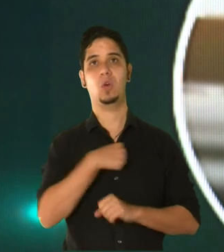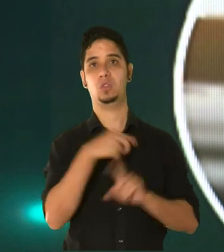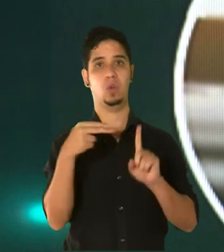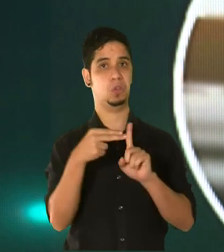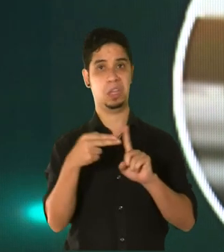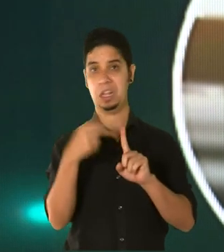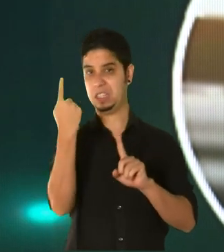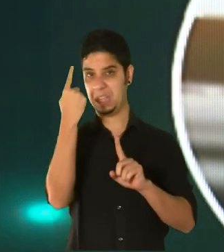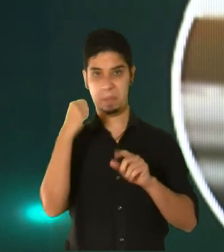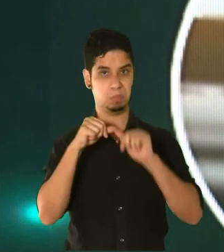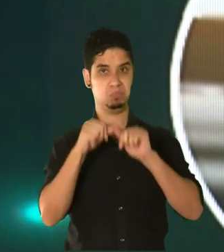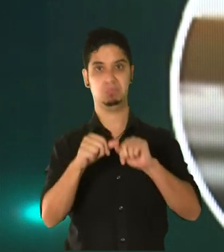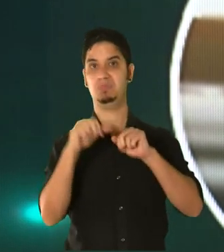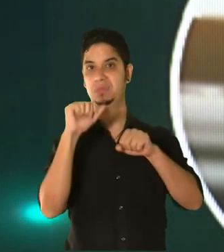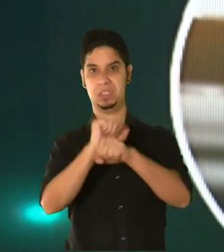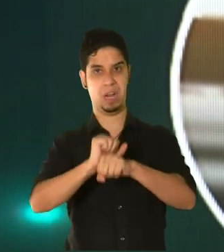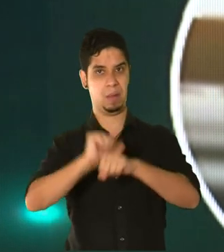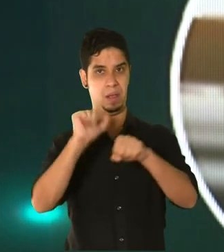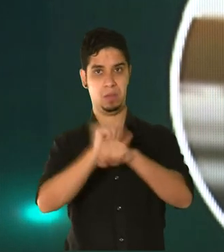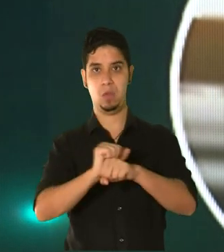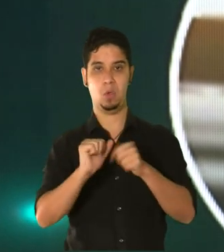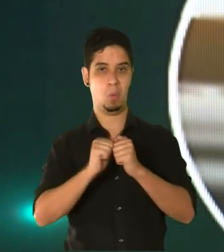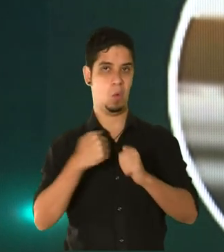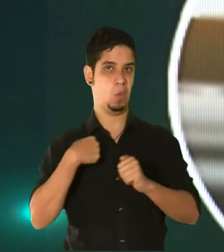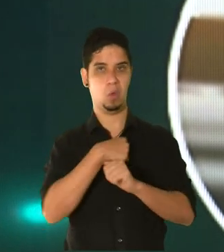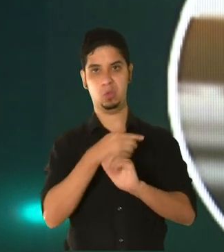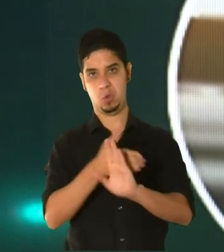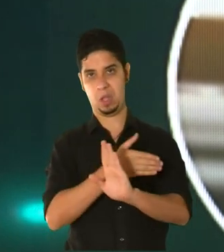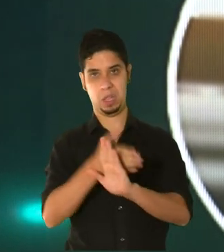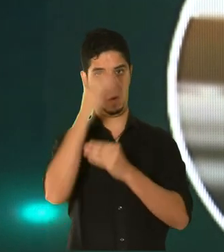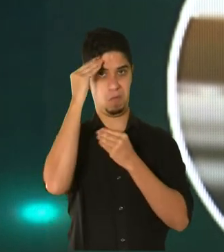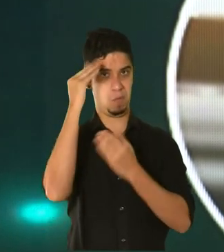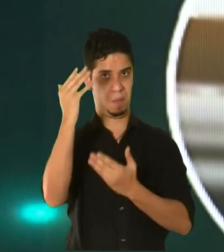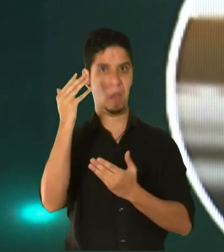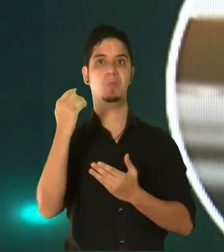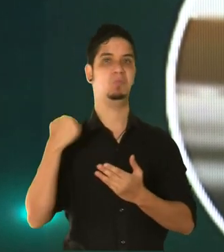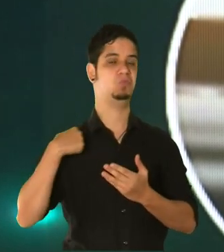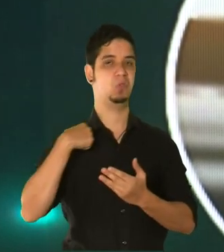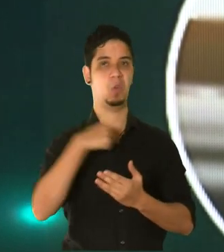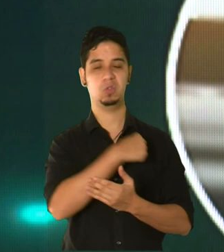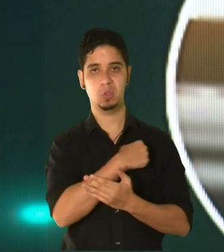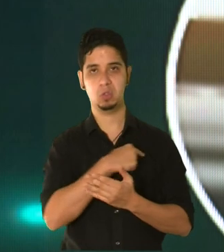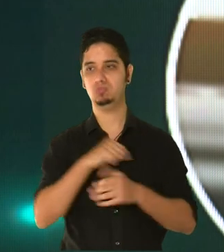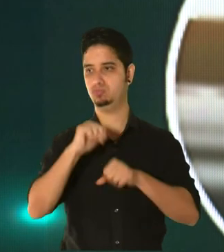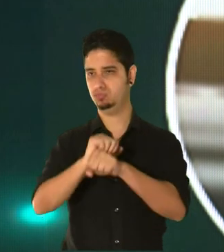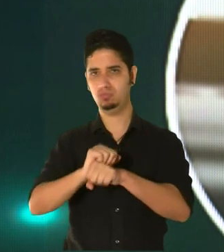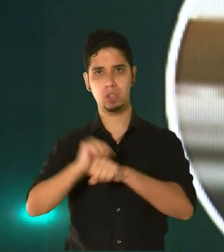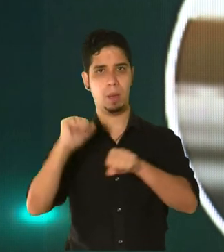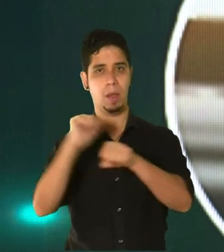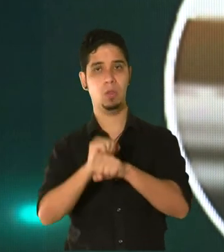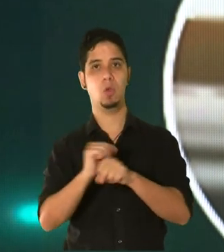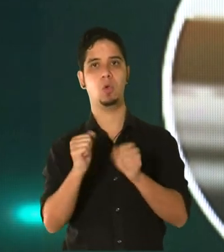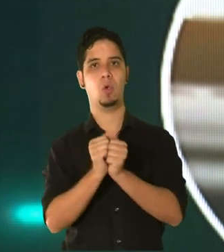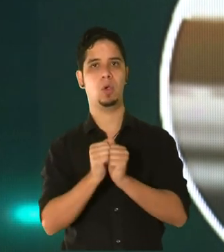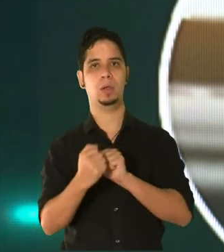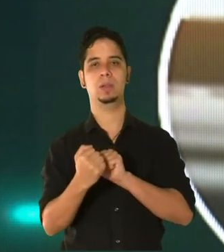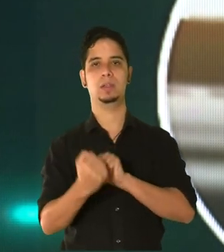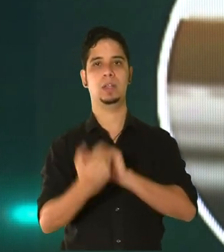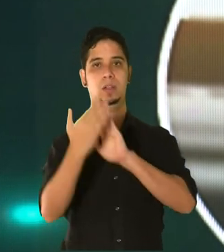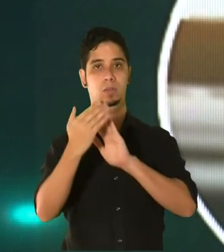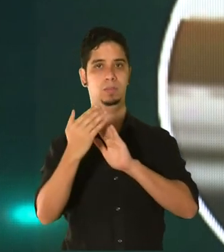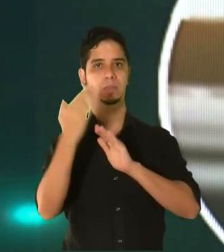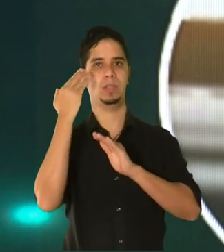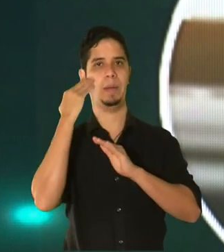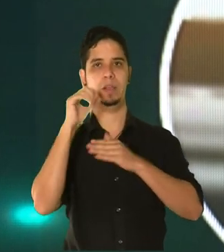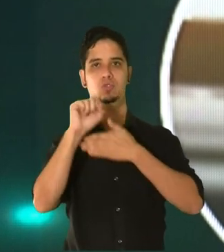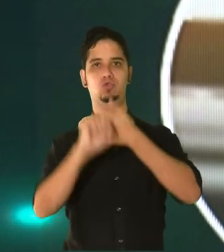cerré operaciones como ya hemos mencionado anteriormente nosotros estábamos trabajando también con el reto de los temblores en el